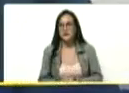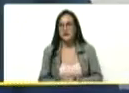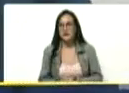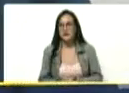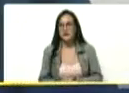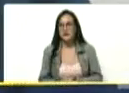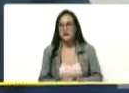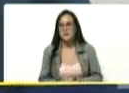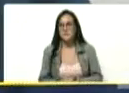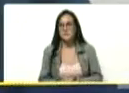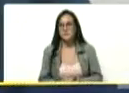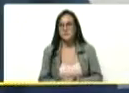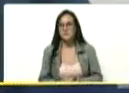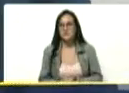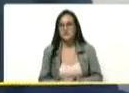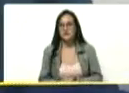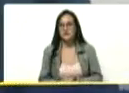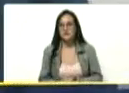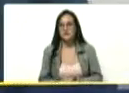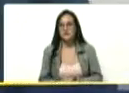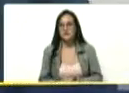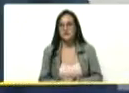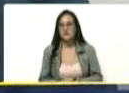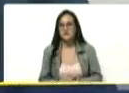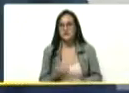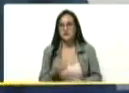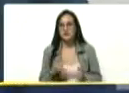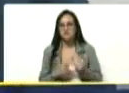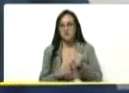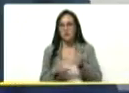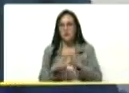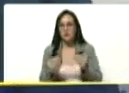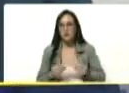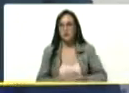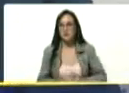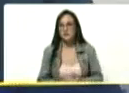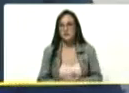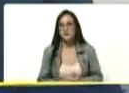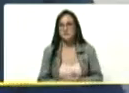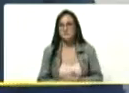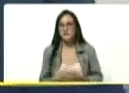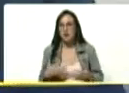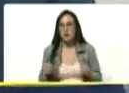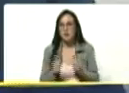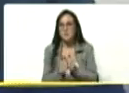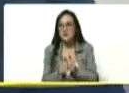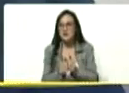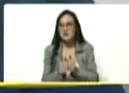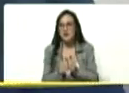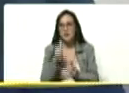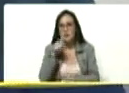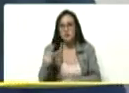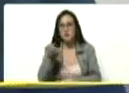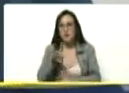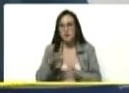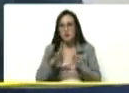tiene la seguridad que no está solo en esta batalla, que es acompañado por los pueblos del